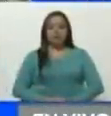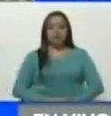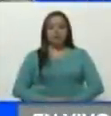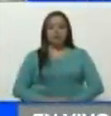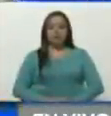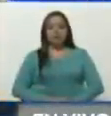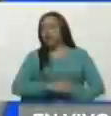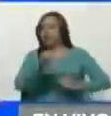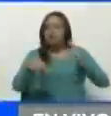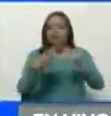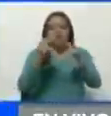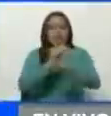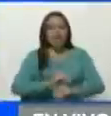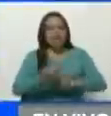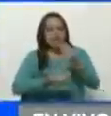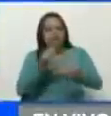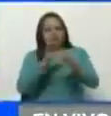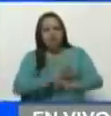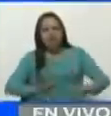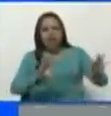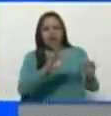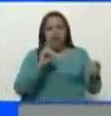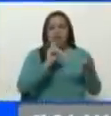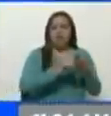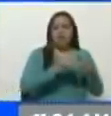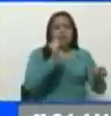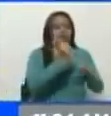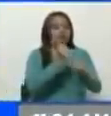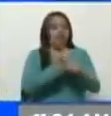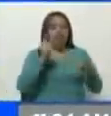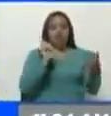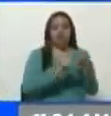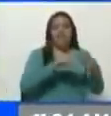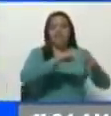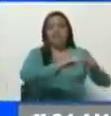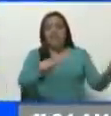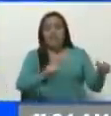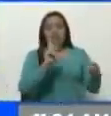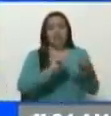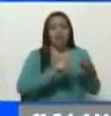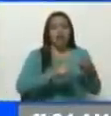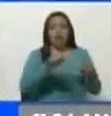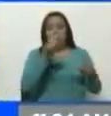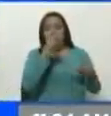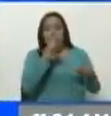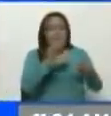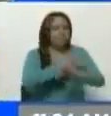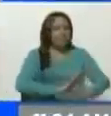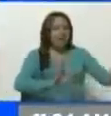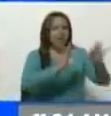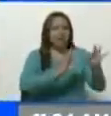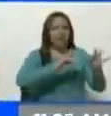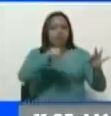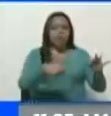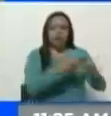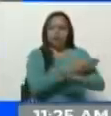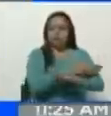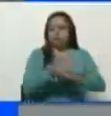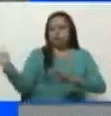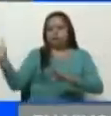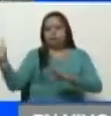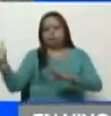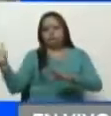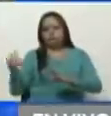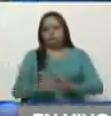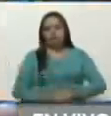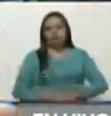de las tres cosas, al extremo de que llegó un momento en que tuvieron que ser barridos por